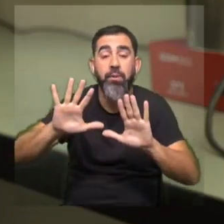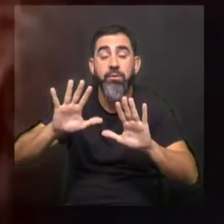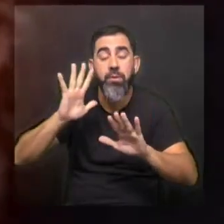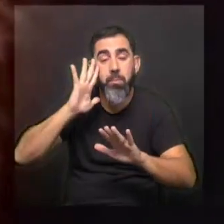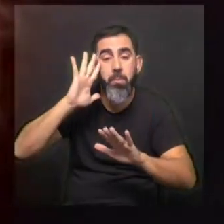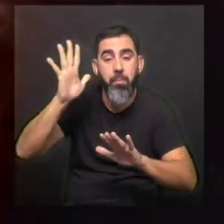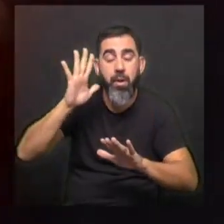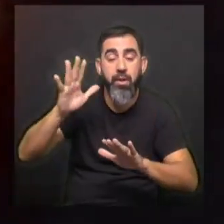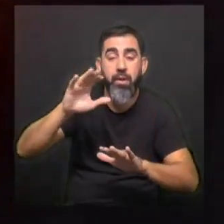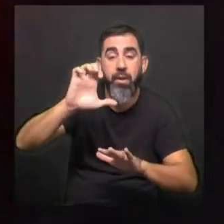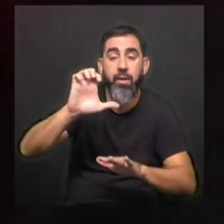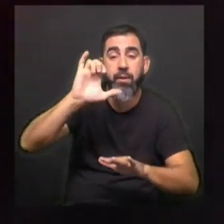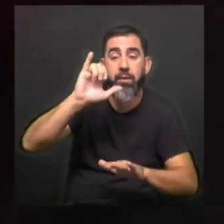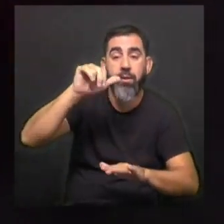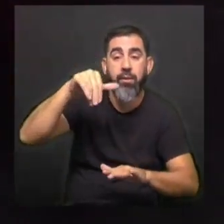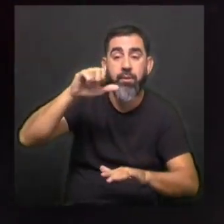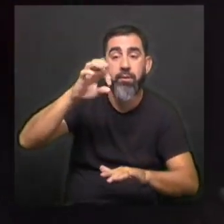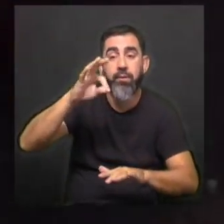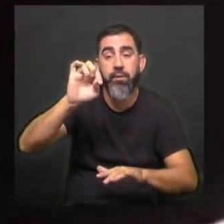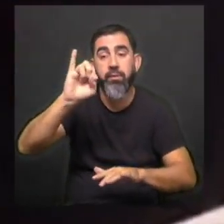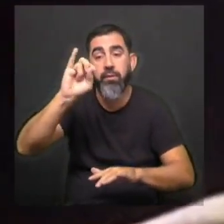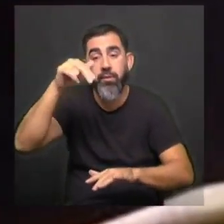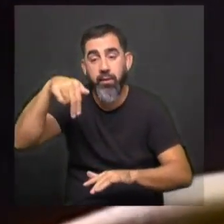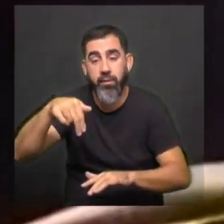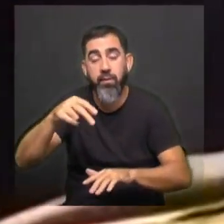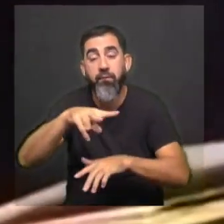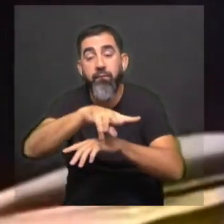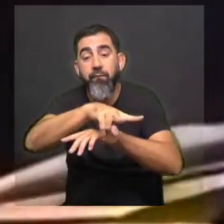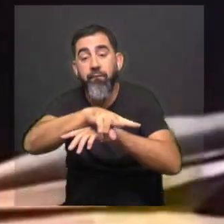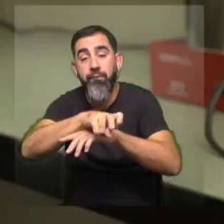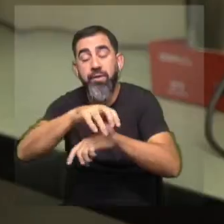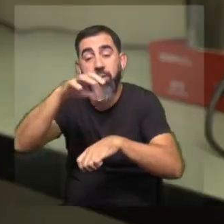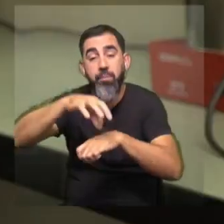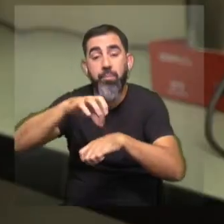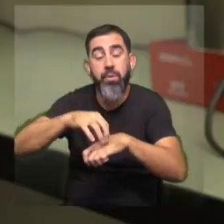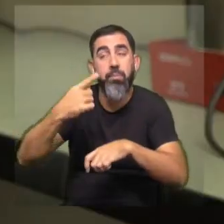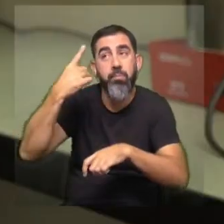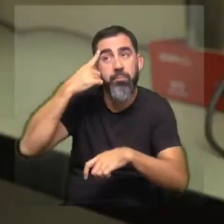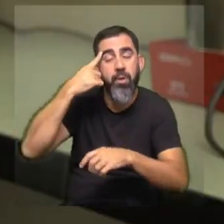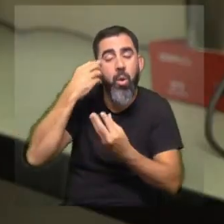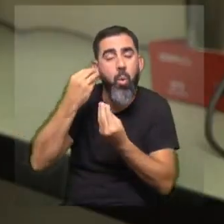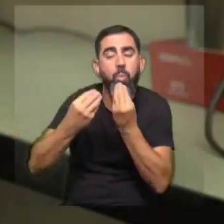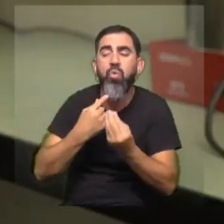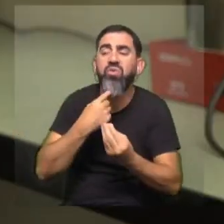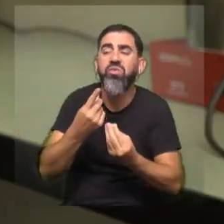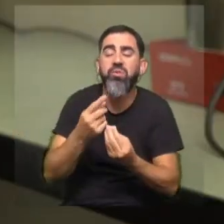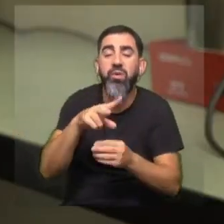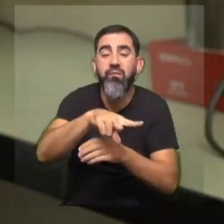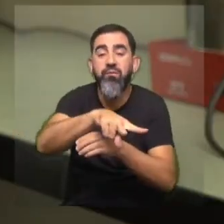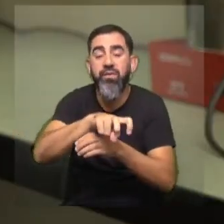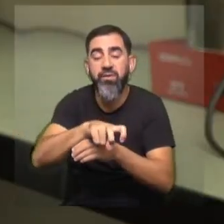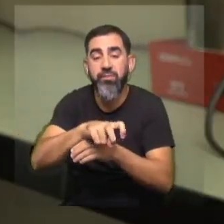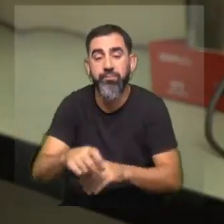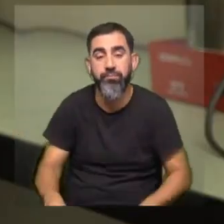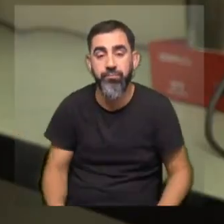imagen de Albert Einstein en la cabeza, y si piensa en física médica debería pensar en una aplicación concreta de la física